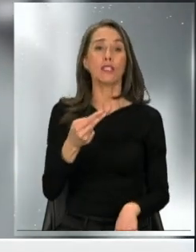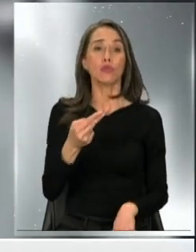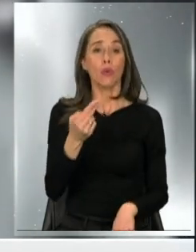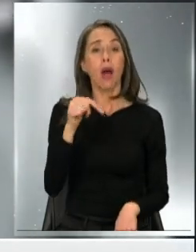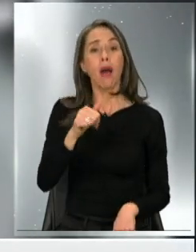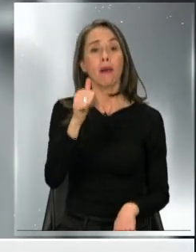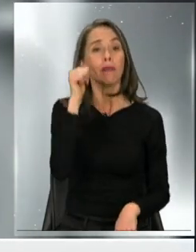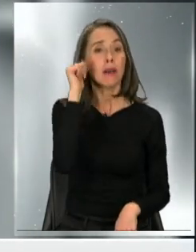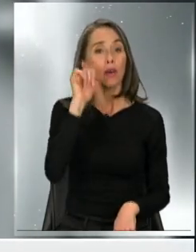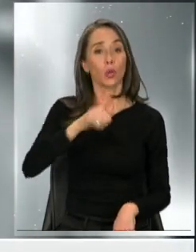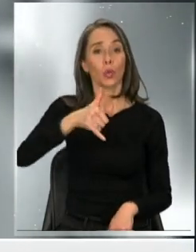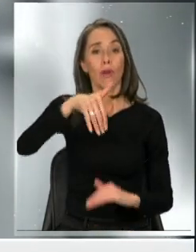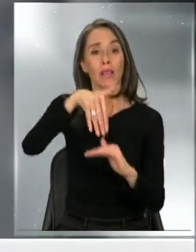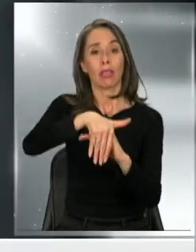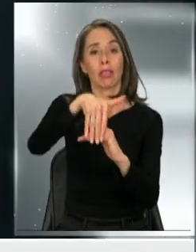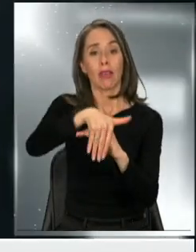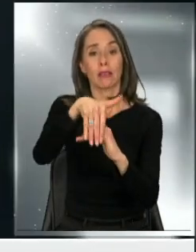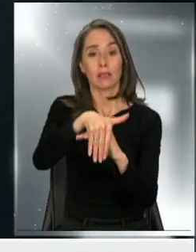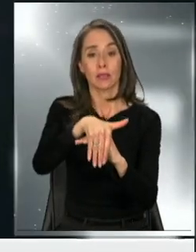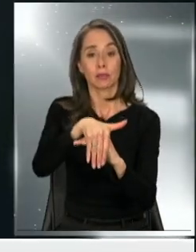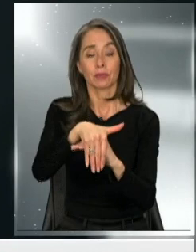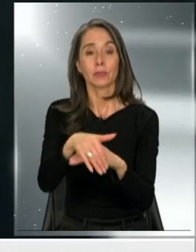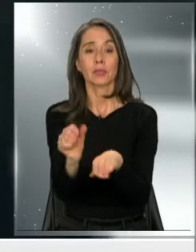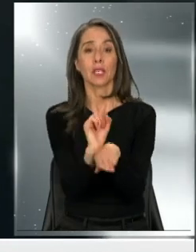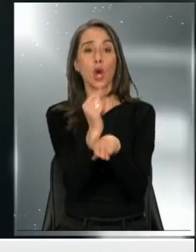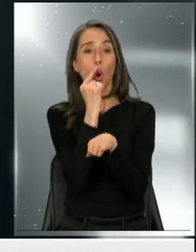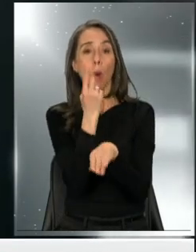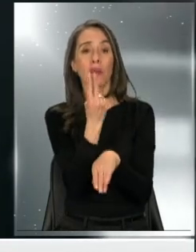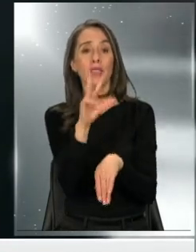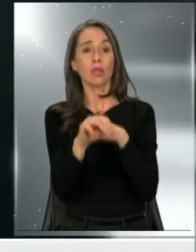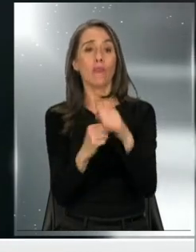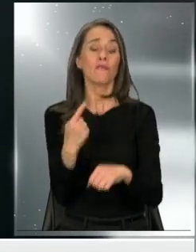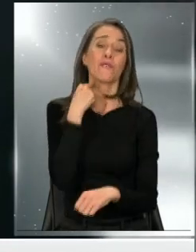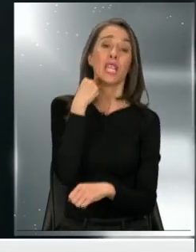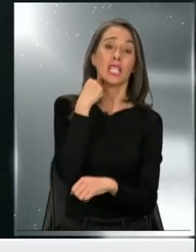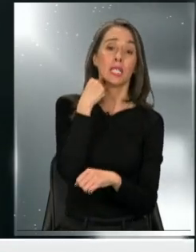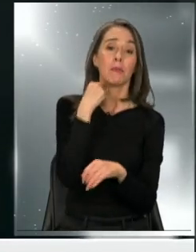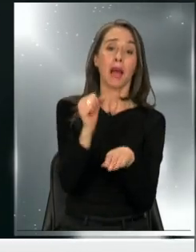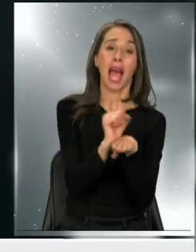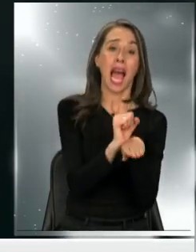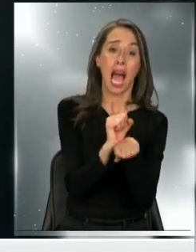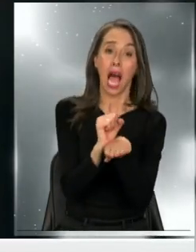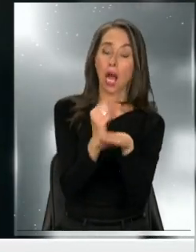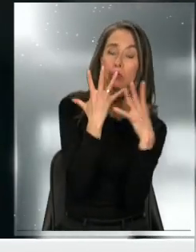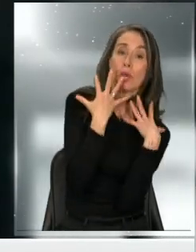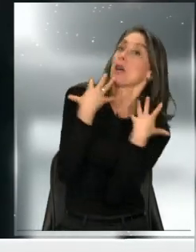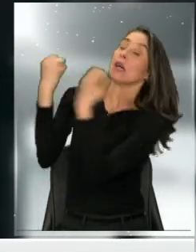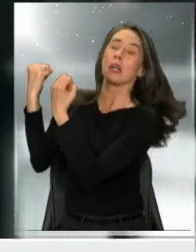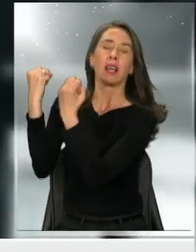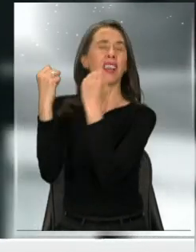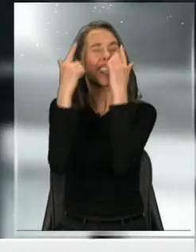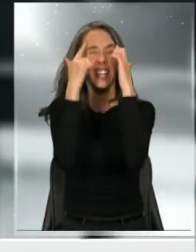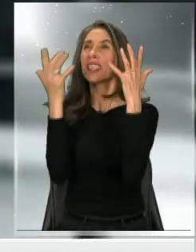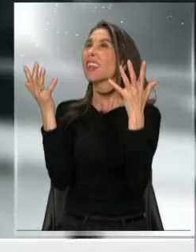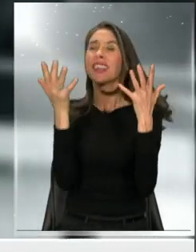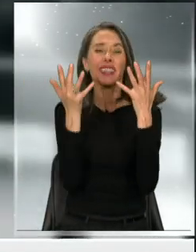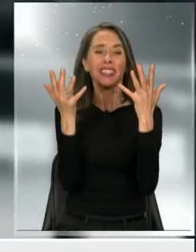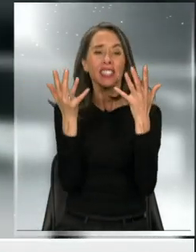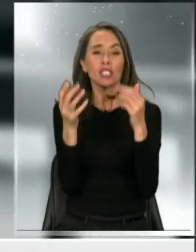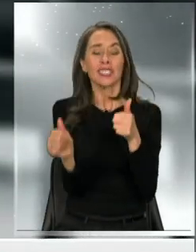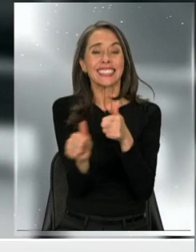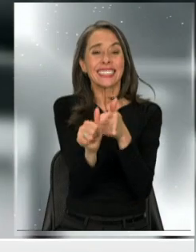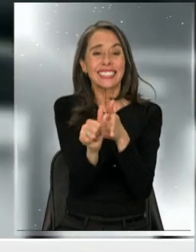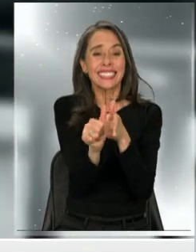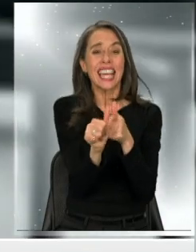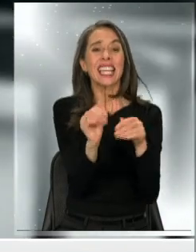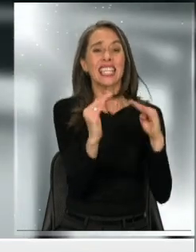jueves. La víctima, un hombre de 29 años, fue sacado del vehículo sin poder reaccionar. Estaba a pocos metros de